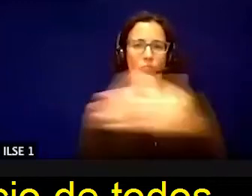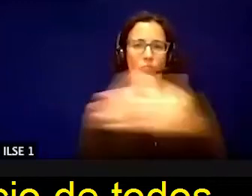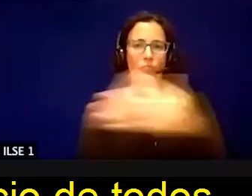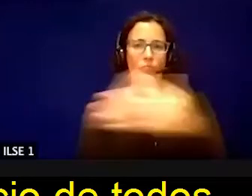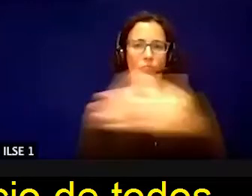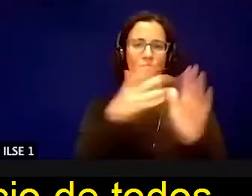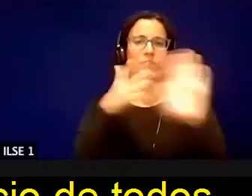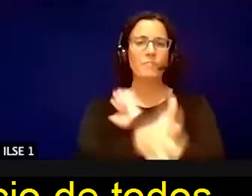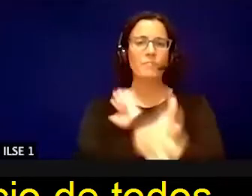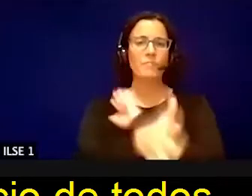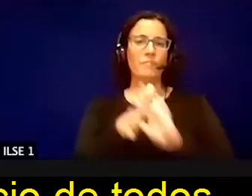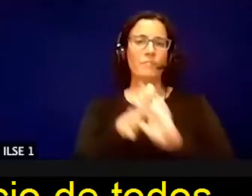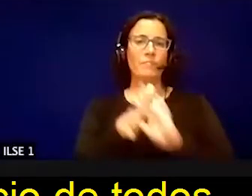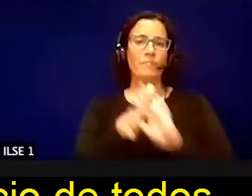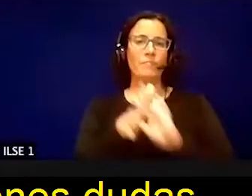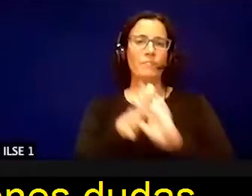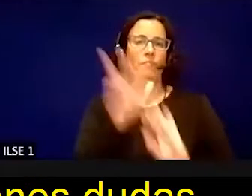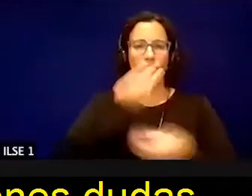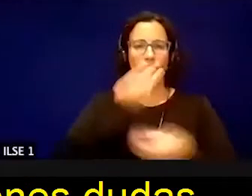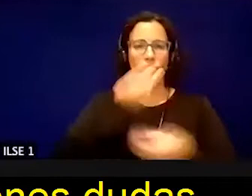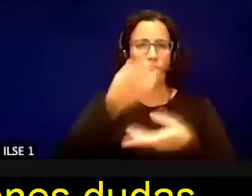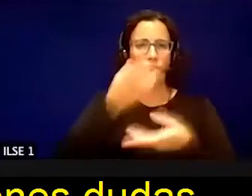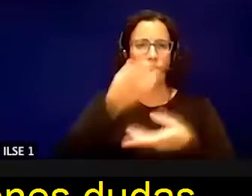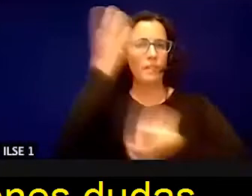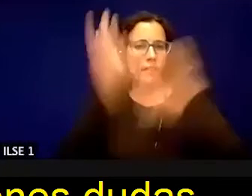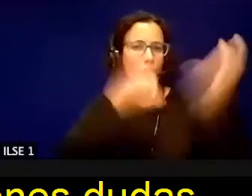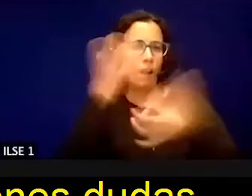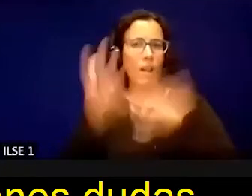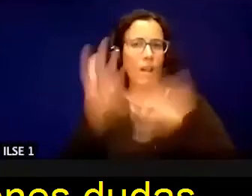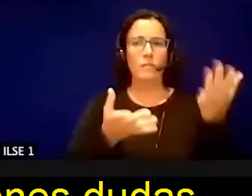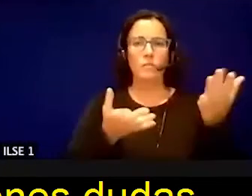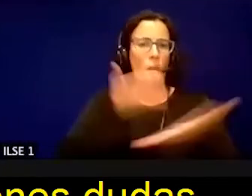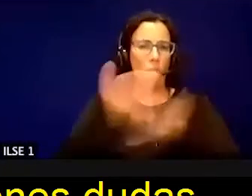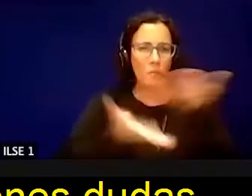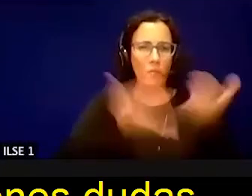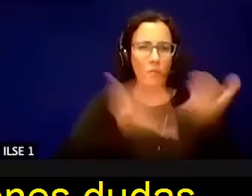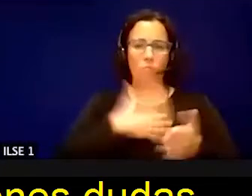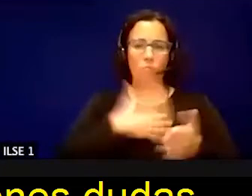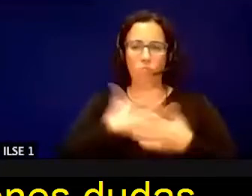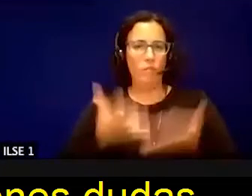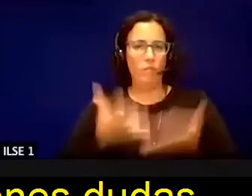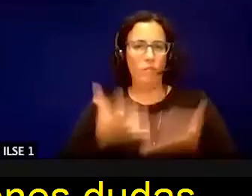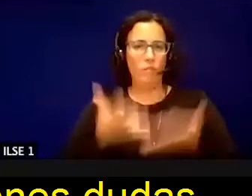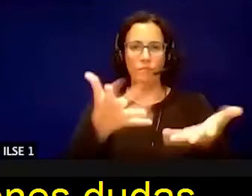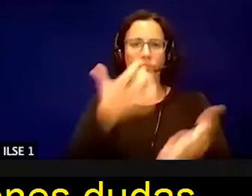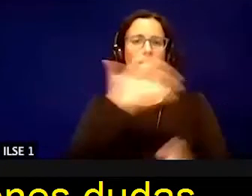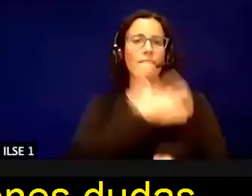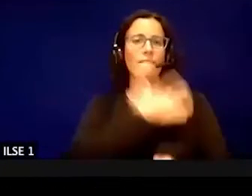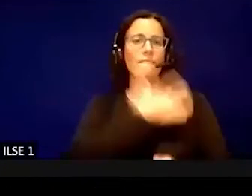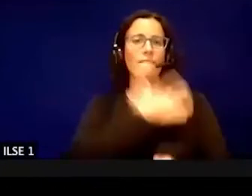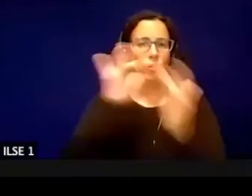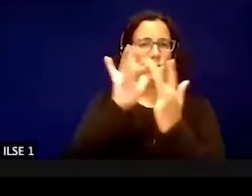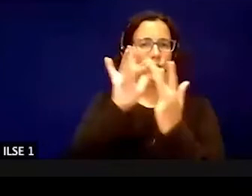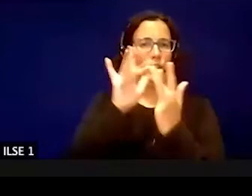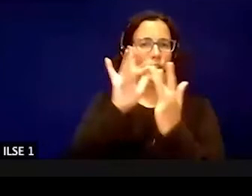espacio para hacer aportaciones, sugerencias. Obviamente estamos a vuestra disposición para si queréis entablar un contacto a posteriori para cualquier